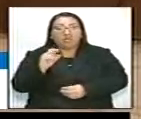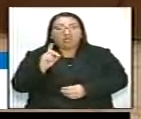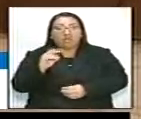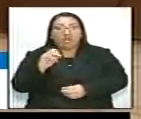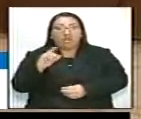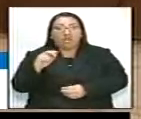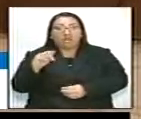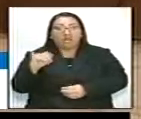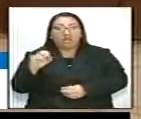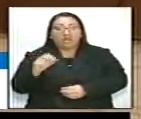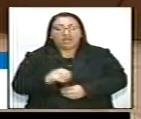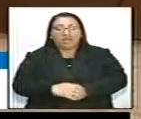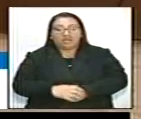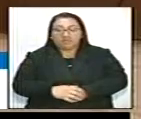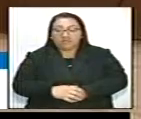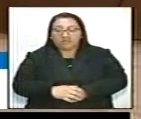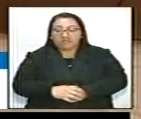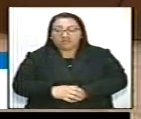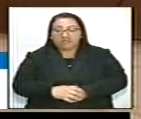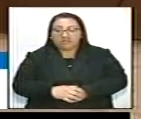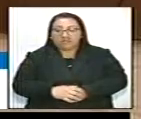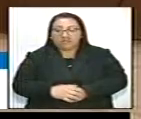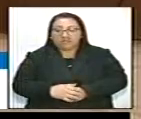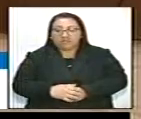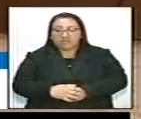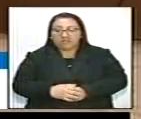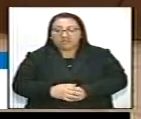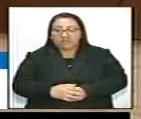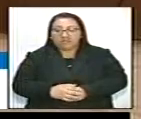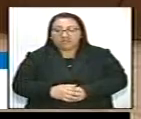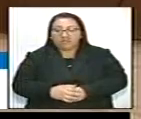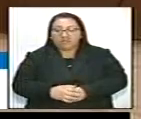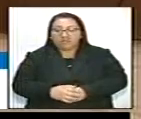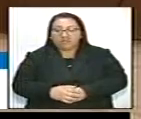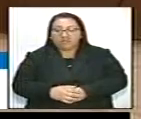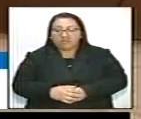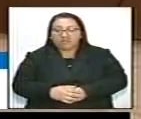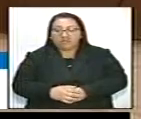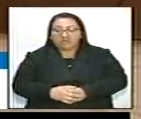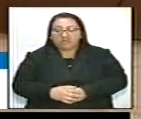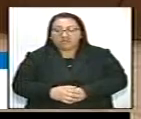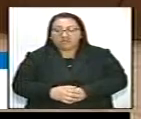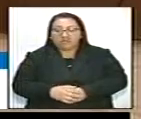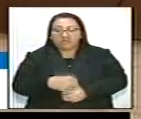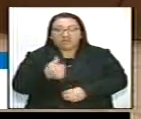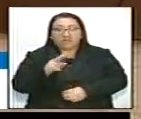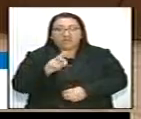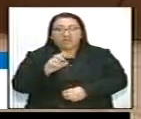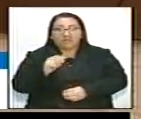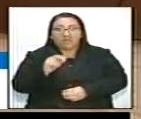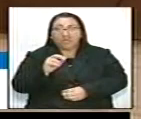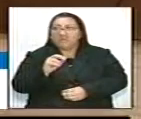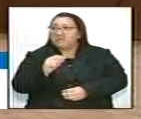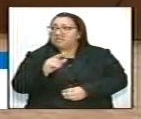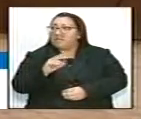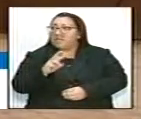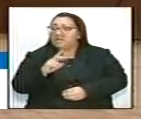Pasquel, Accesitario. Unos tres, Real, hola, hola. Flores, Ávila Rojas, Ufñaga Huazanga, Salaverri Villa.